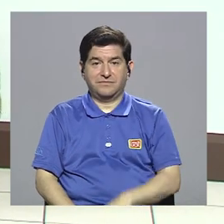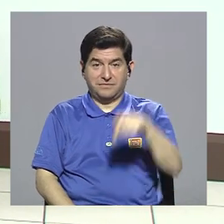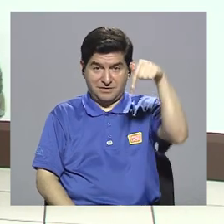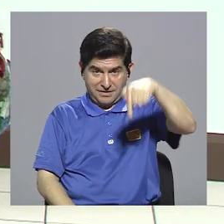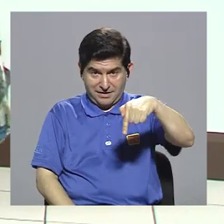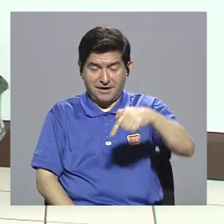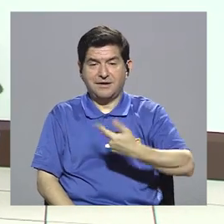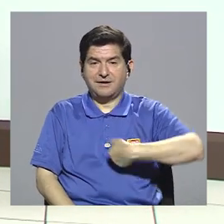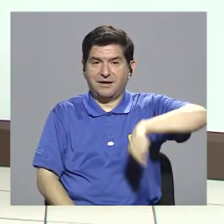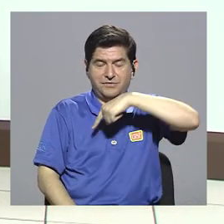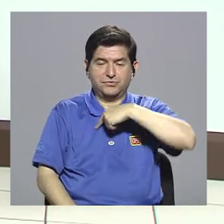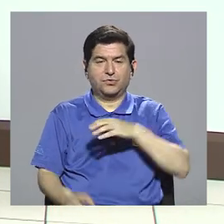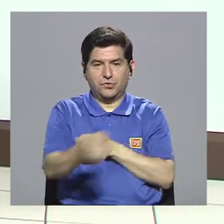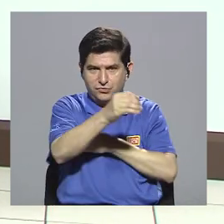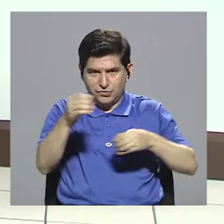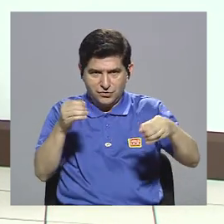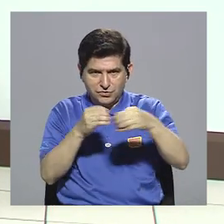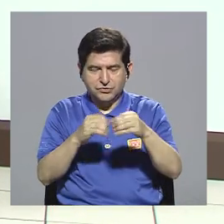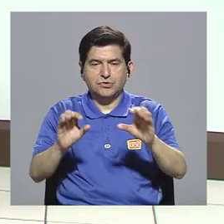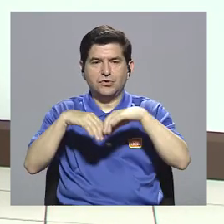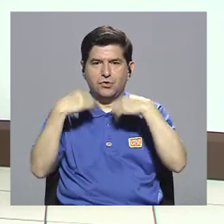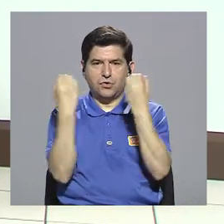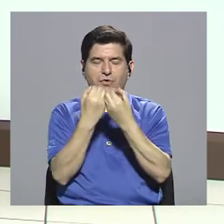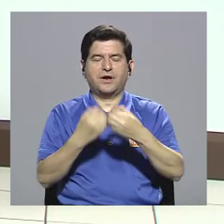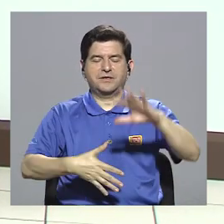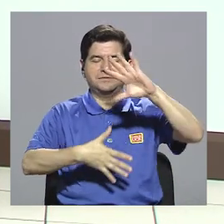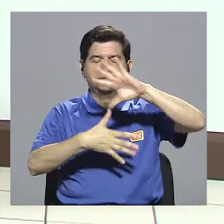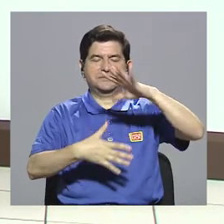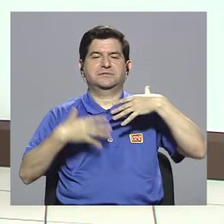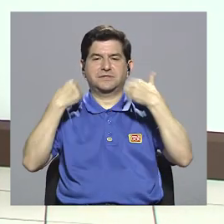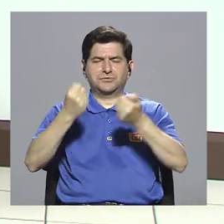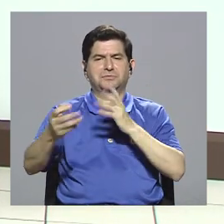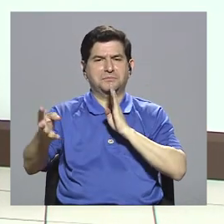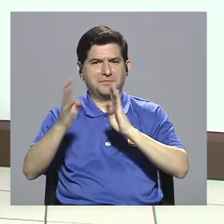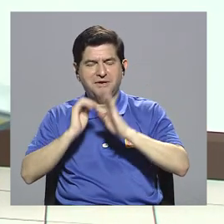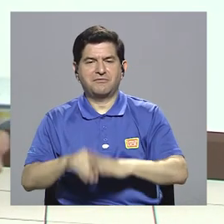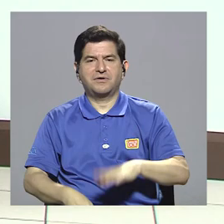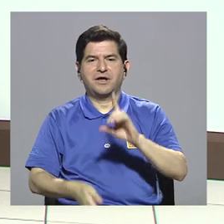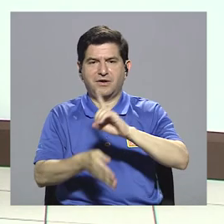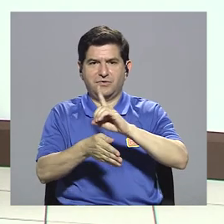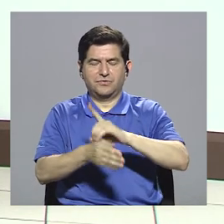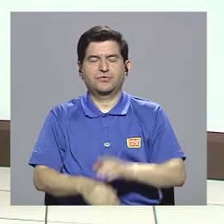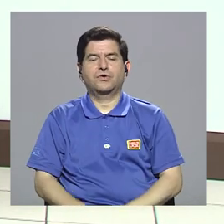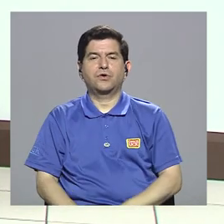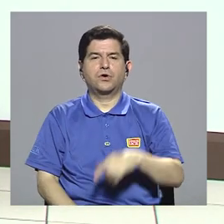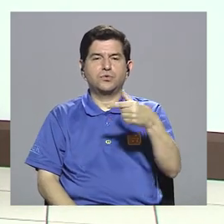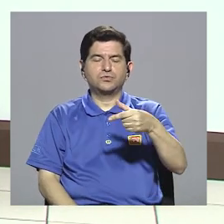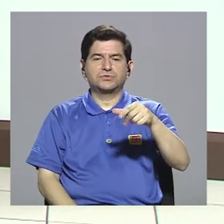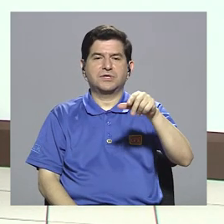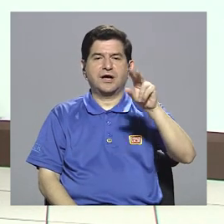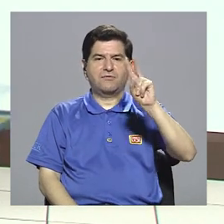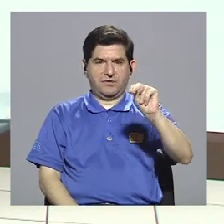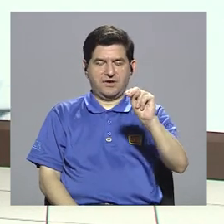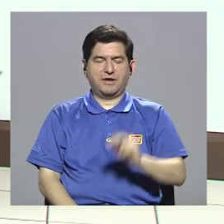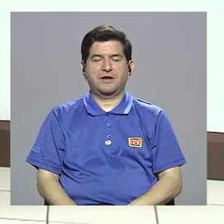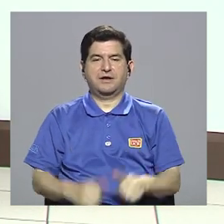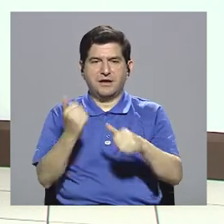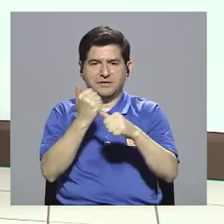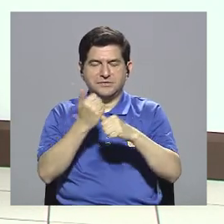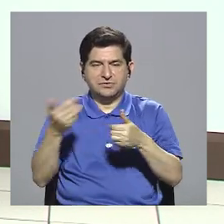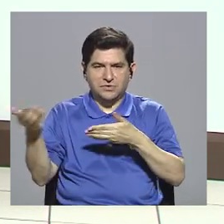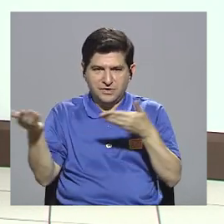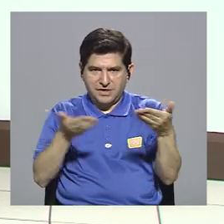adultas mayores por eso estamos acá en las oficinas de la organización panamericana de la salud para conversar con el doctor gustavo mary quien es